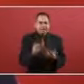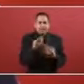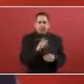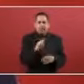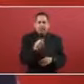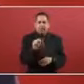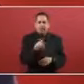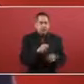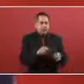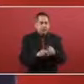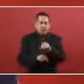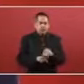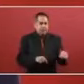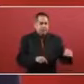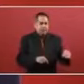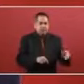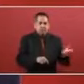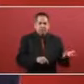Después,